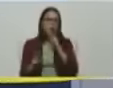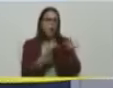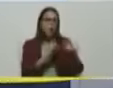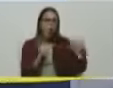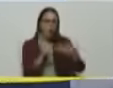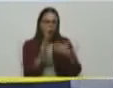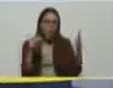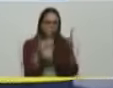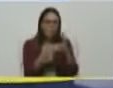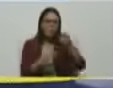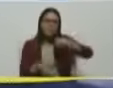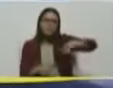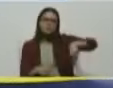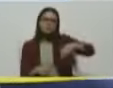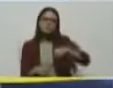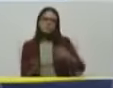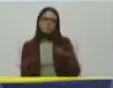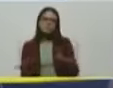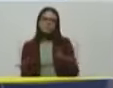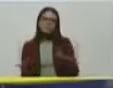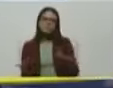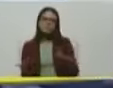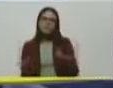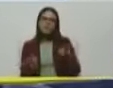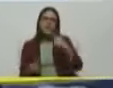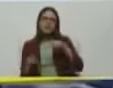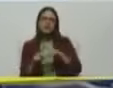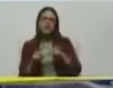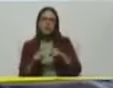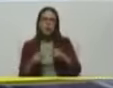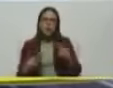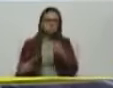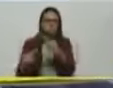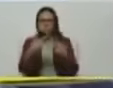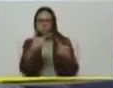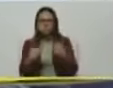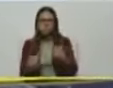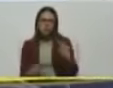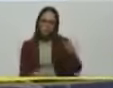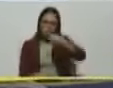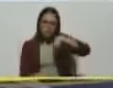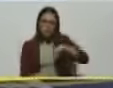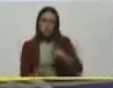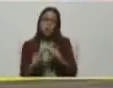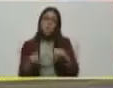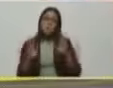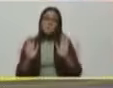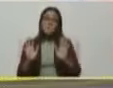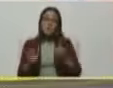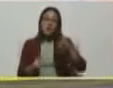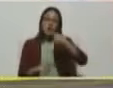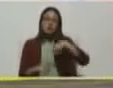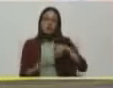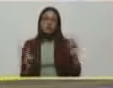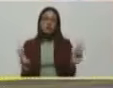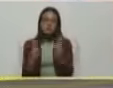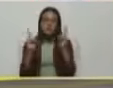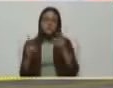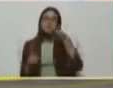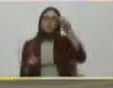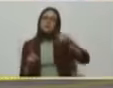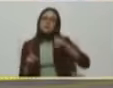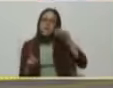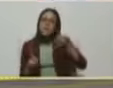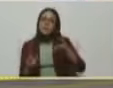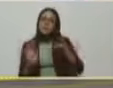nos maltratemos, para que nos enfrentemos? Pero ha triunfado siempre